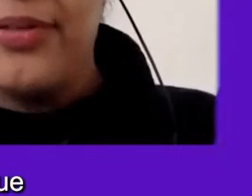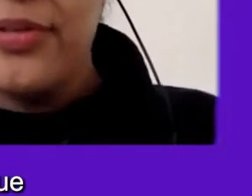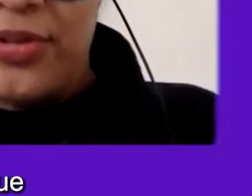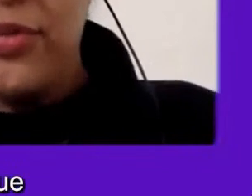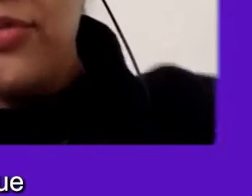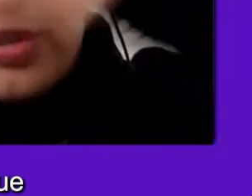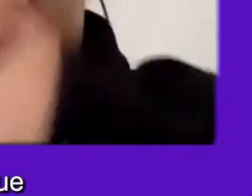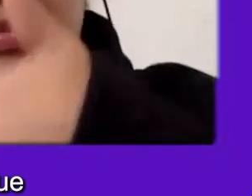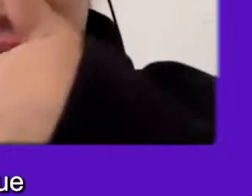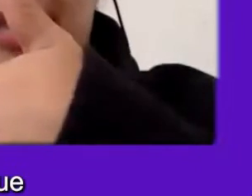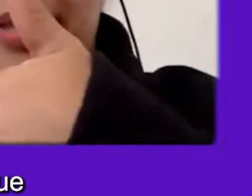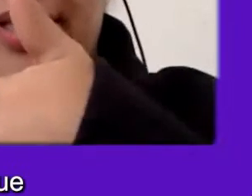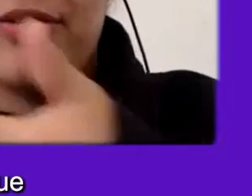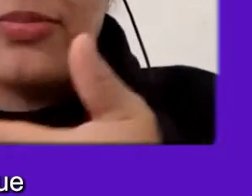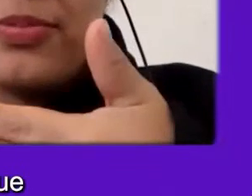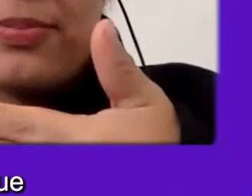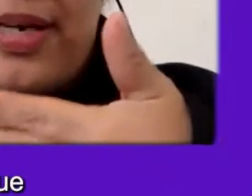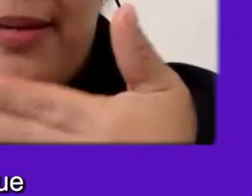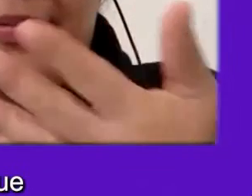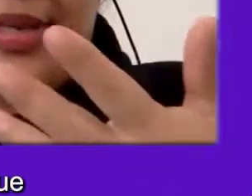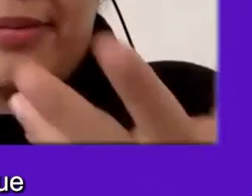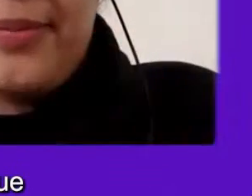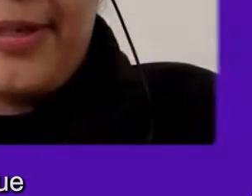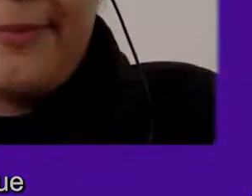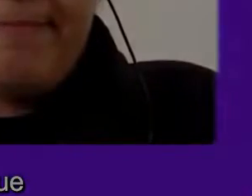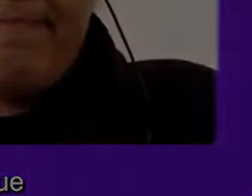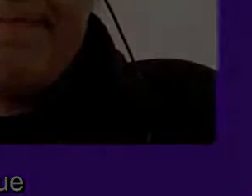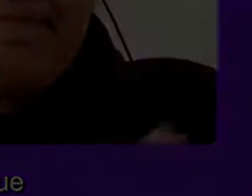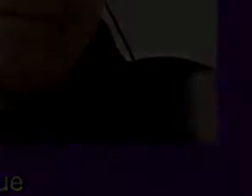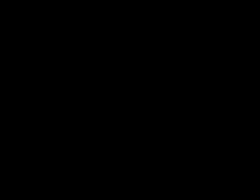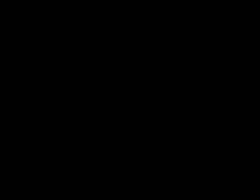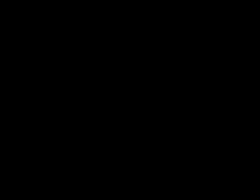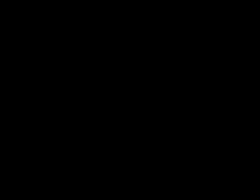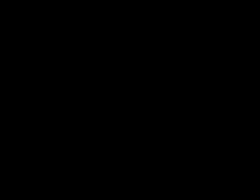Sin embargo, nosotros nos tenemos que adaptar a ellos pues, para poder vivir.